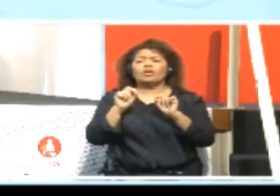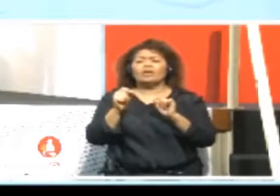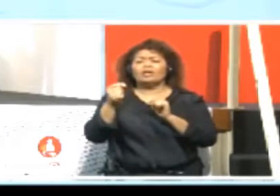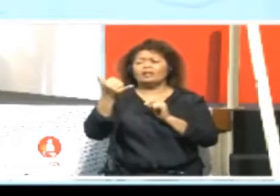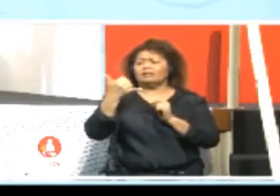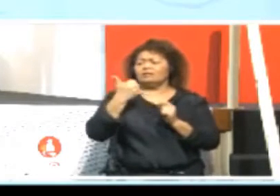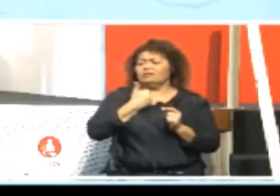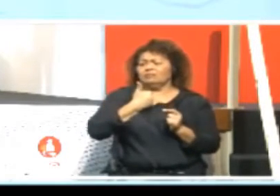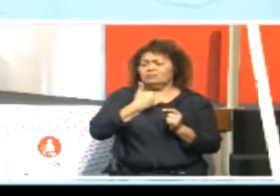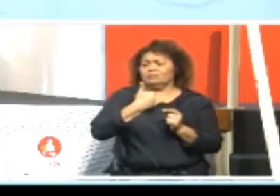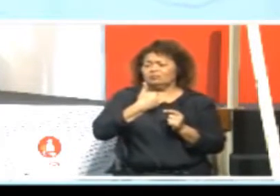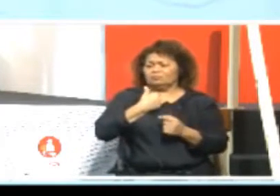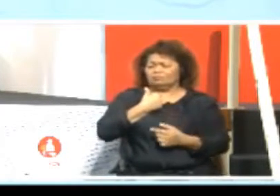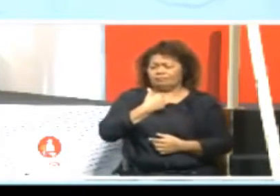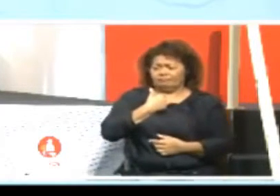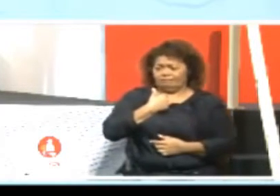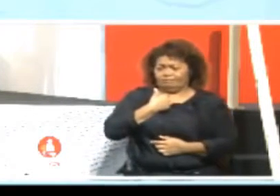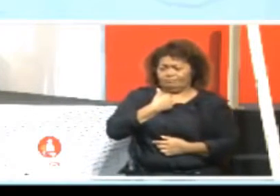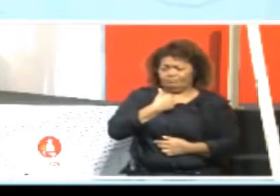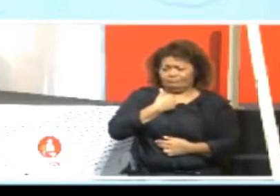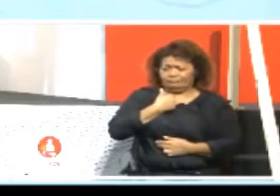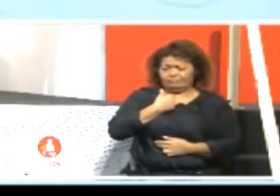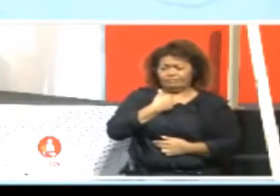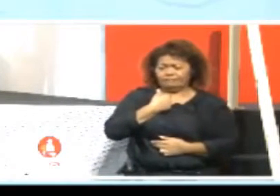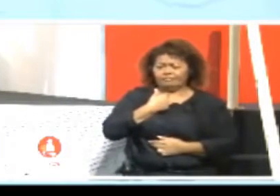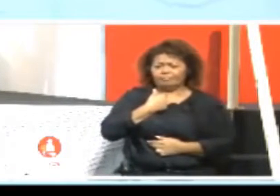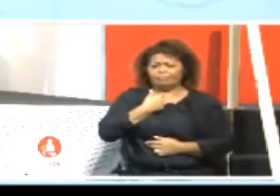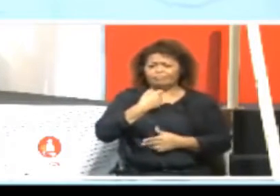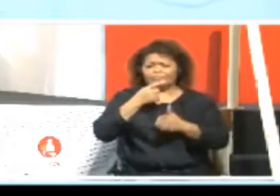Estoy atrasada con mostrarle esto.